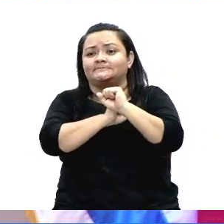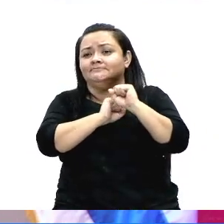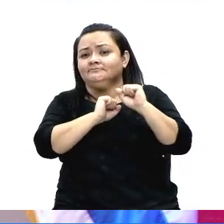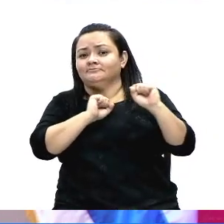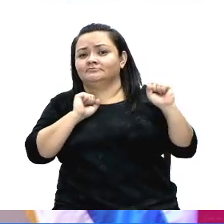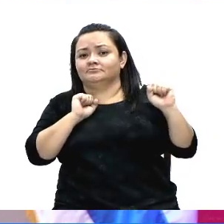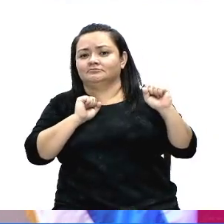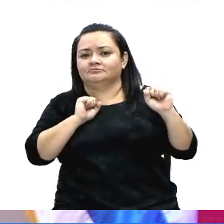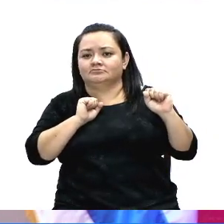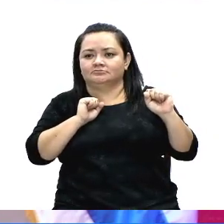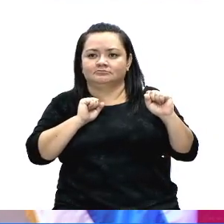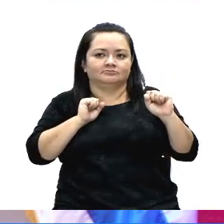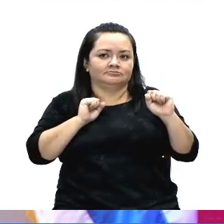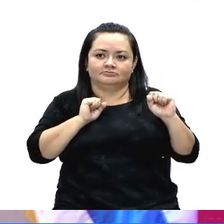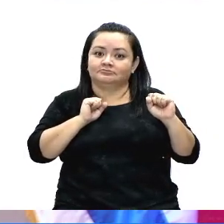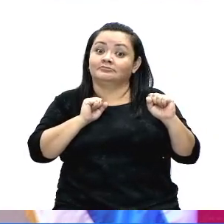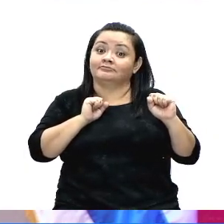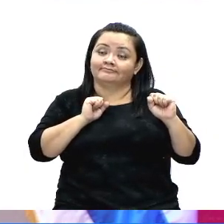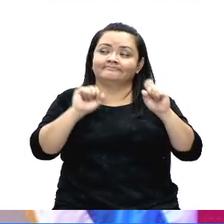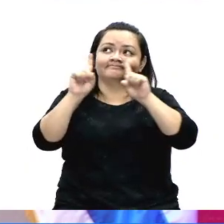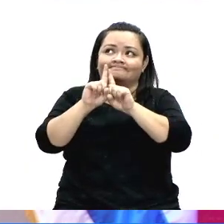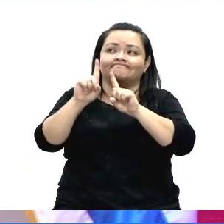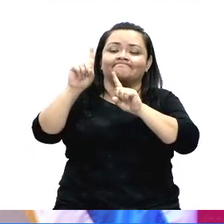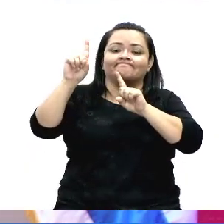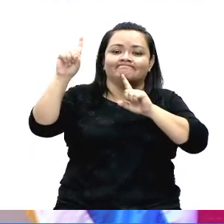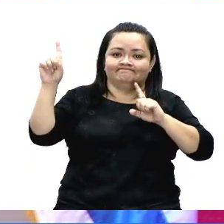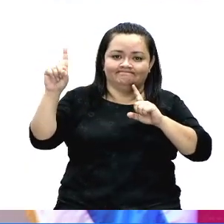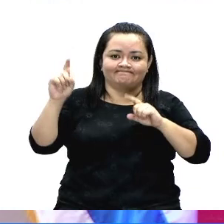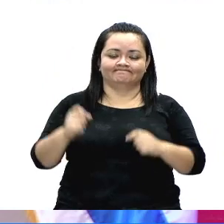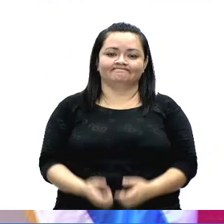que nos han alejado de dios